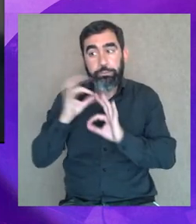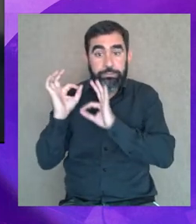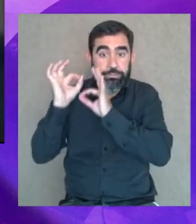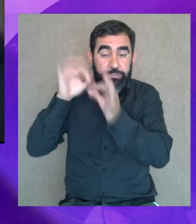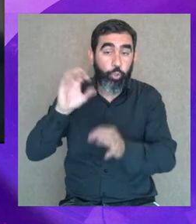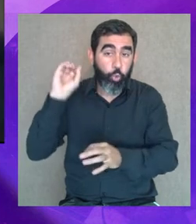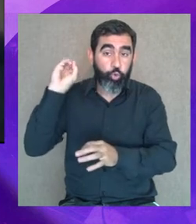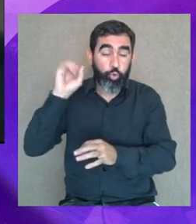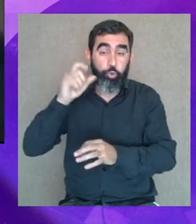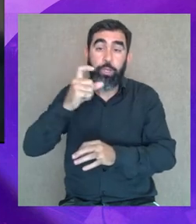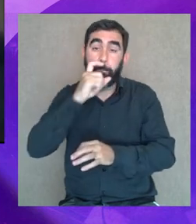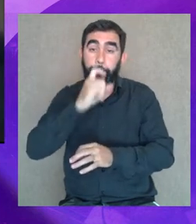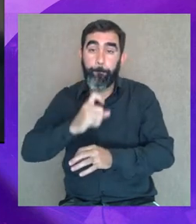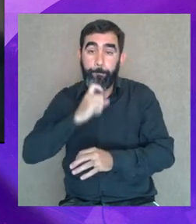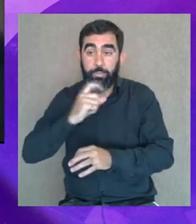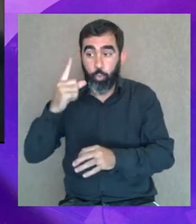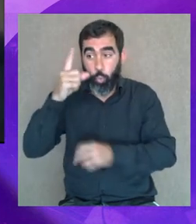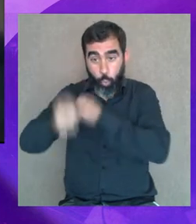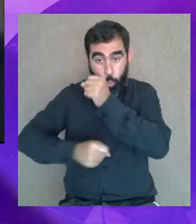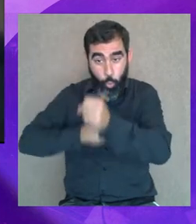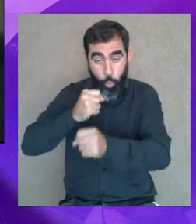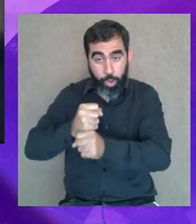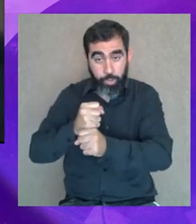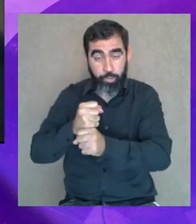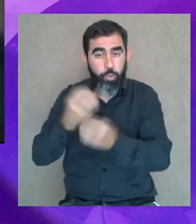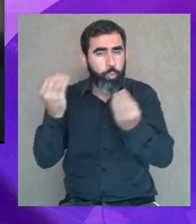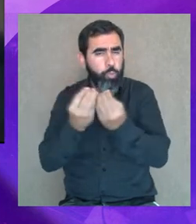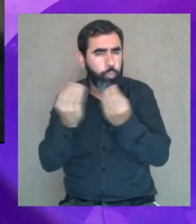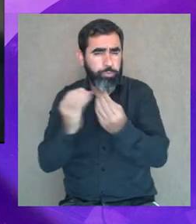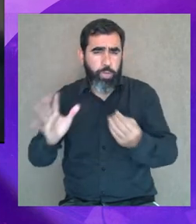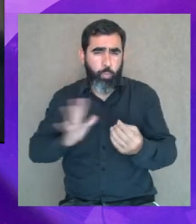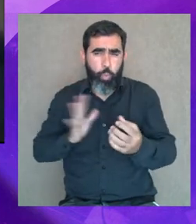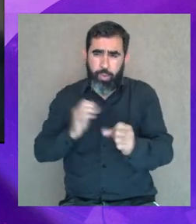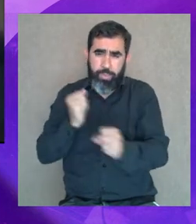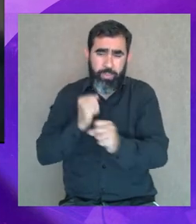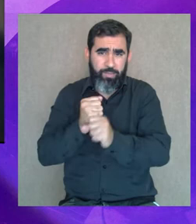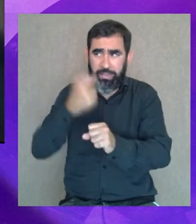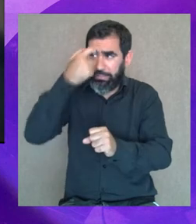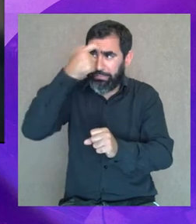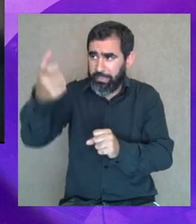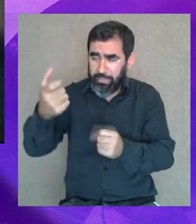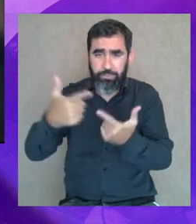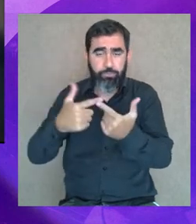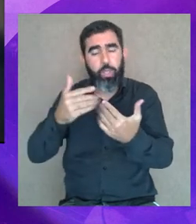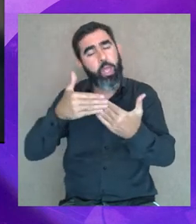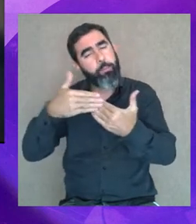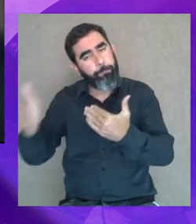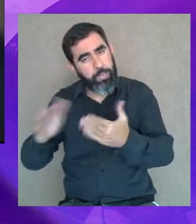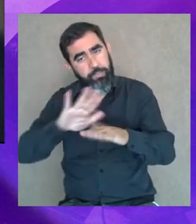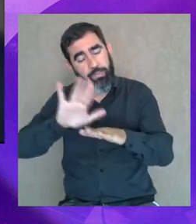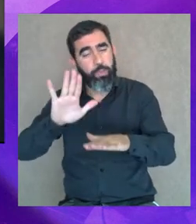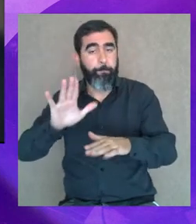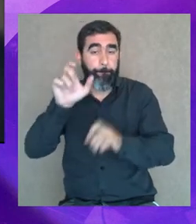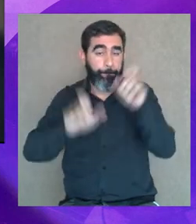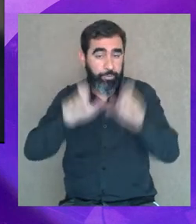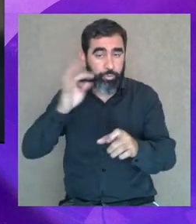llegue al sobre smartphones un año ver la cantidad de utilidades a katia mujeres que trabajan en todo el departamento técnico más allá de la